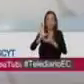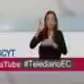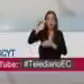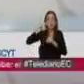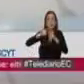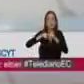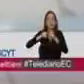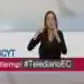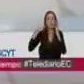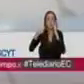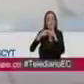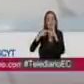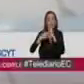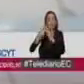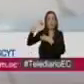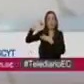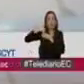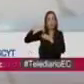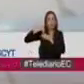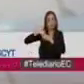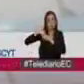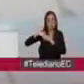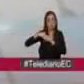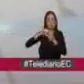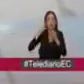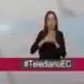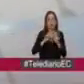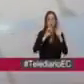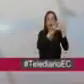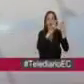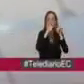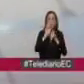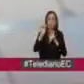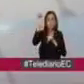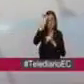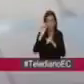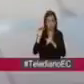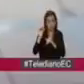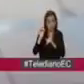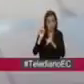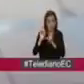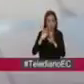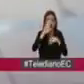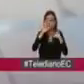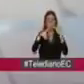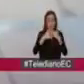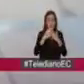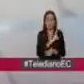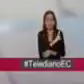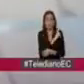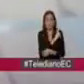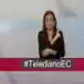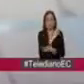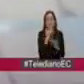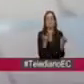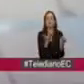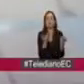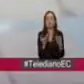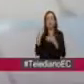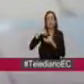y del impuesto al valor agregado entonces es el 80 por ciento nuestro presupuesto de todas esas universidades viene de lo que podamos